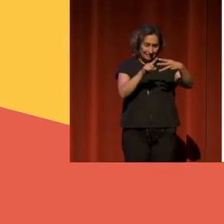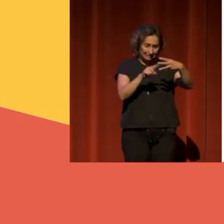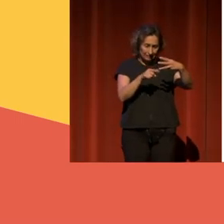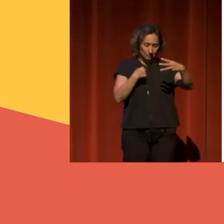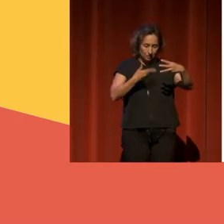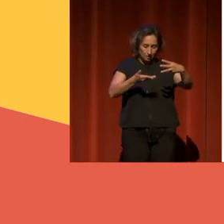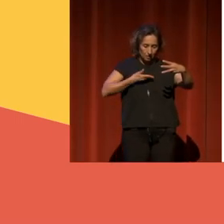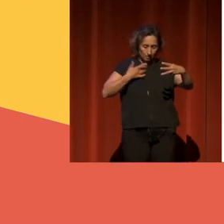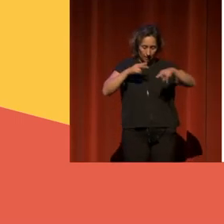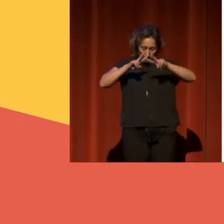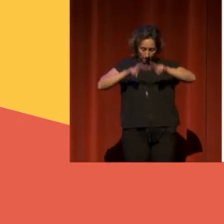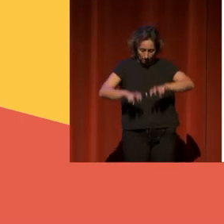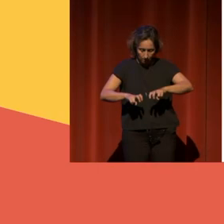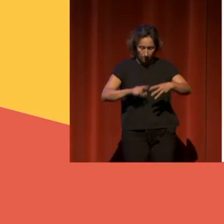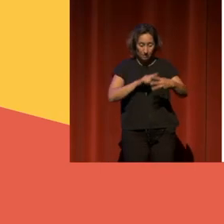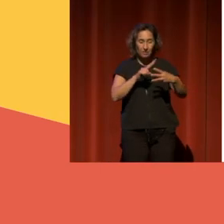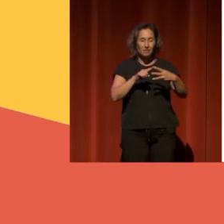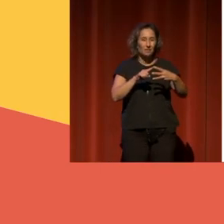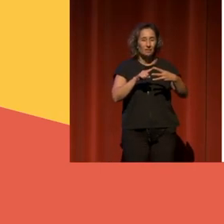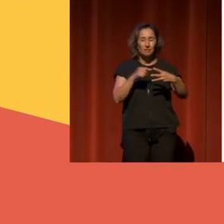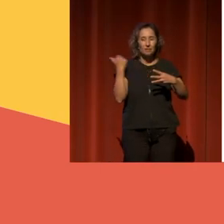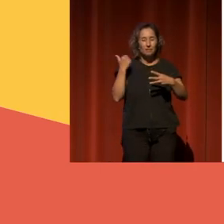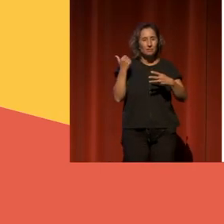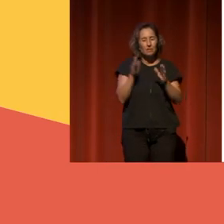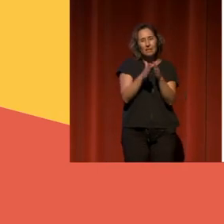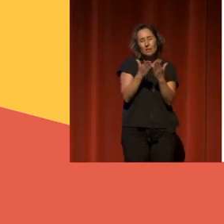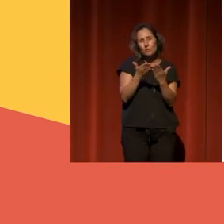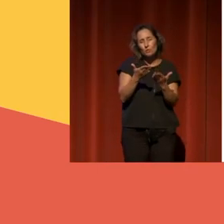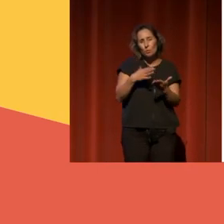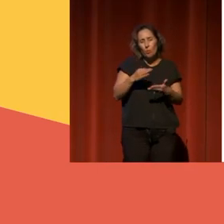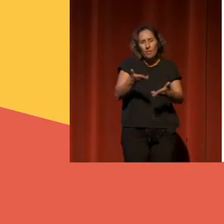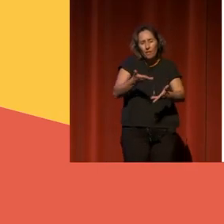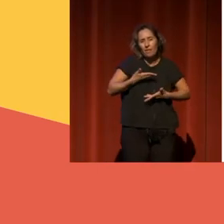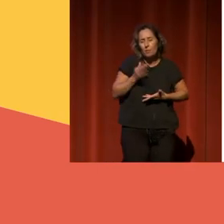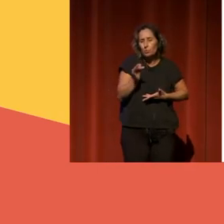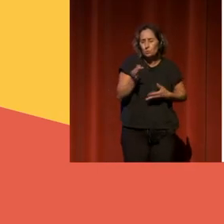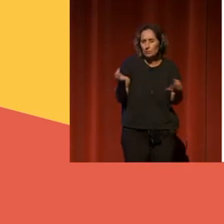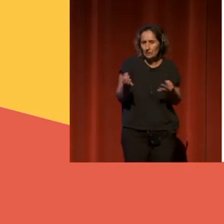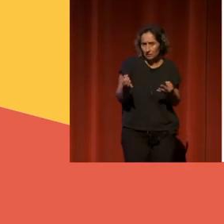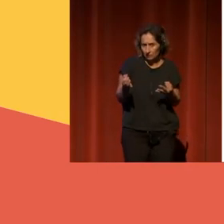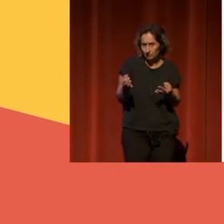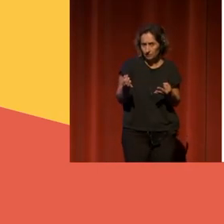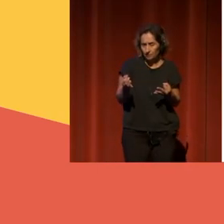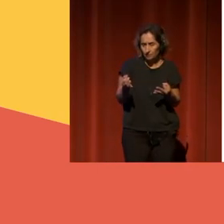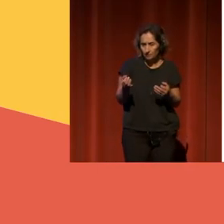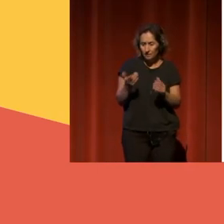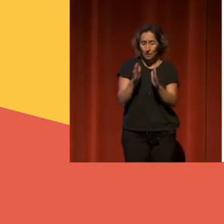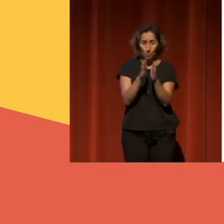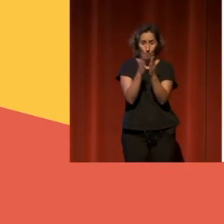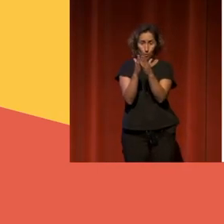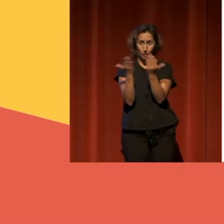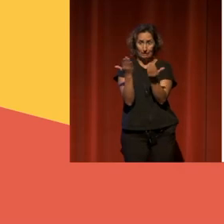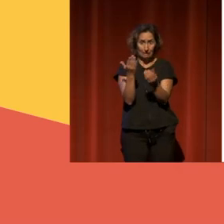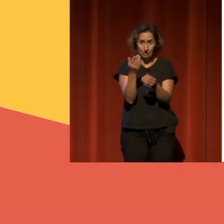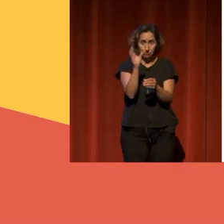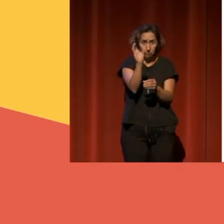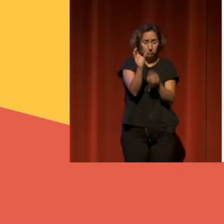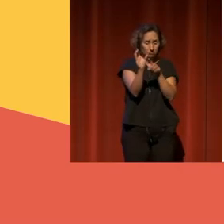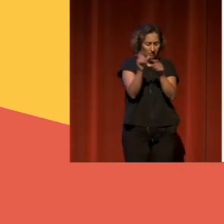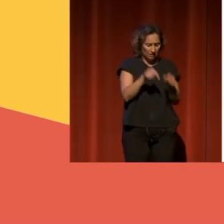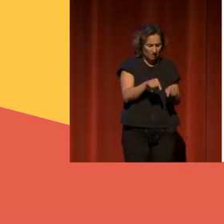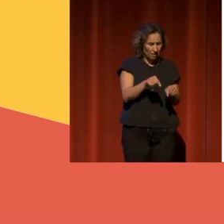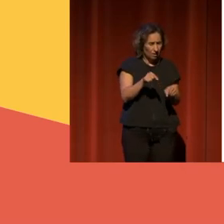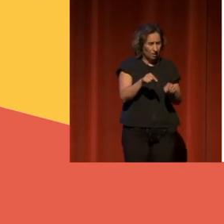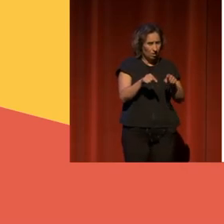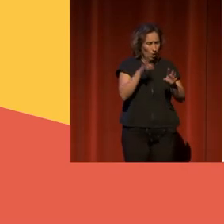En primer lugar, ¿qué pueden aportar dichas obras, estos libros infantiles con realidad aumentada, a las colecciones de las bibliotecas públicas? ¿Tiene sentido tener